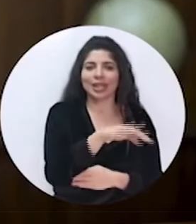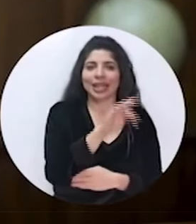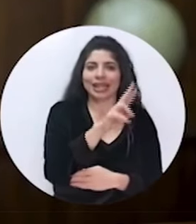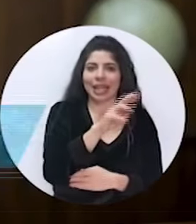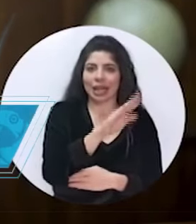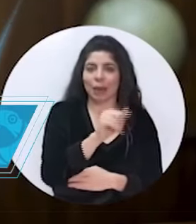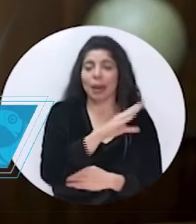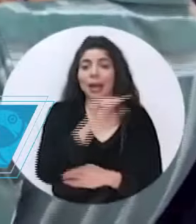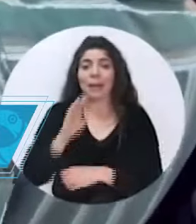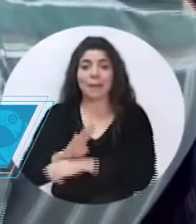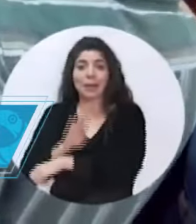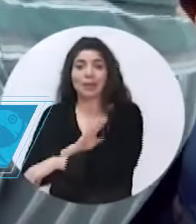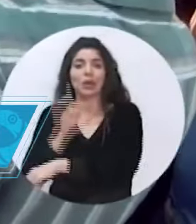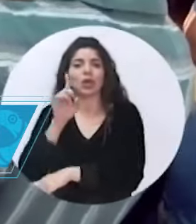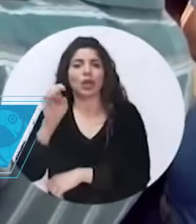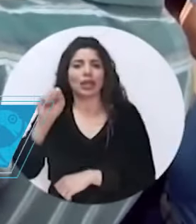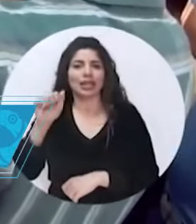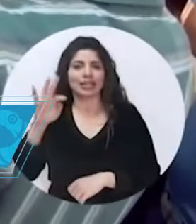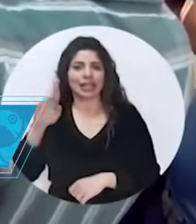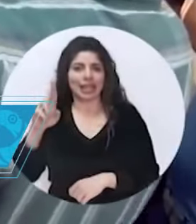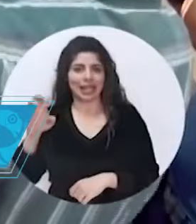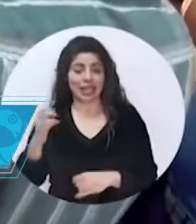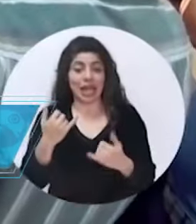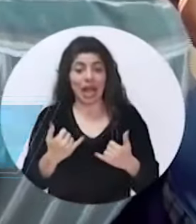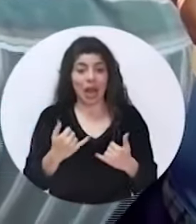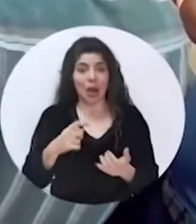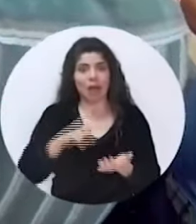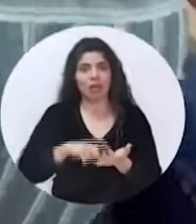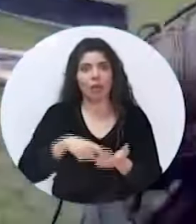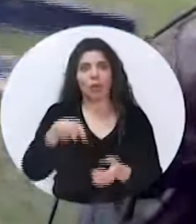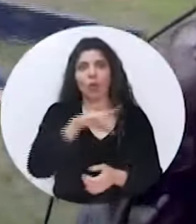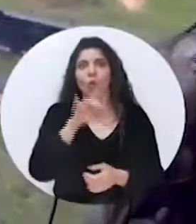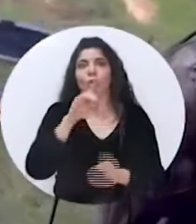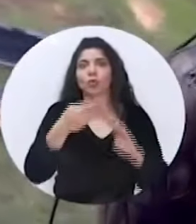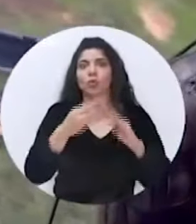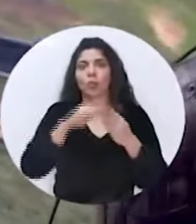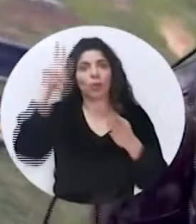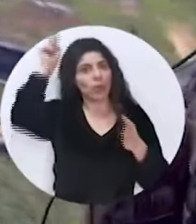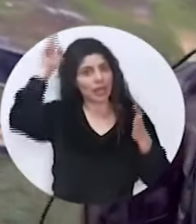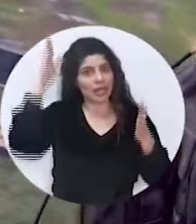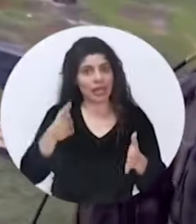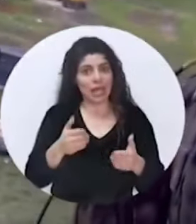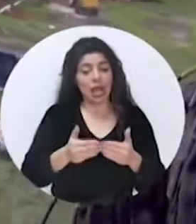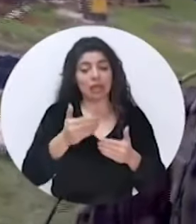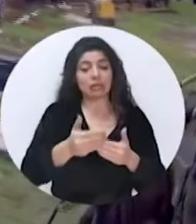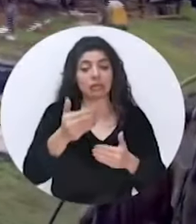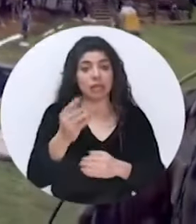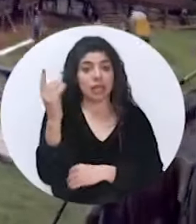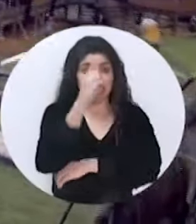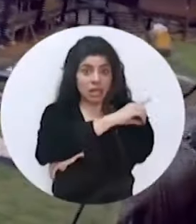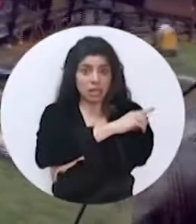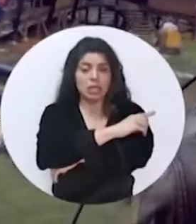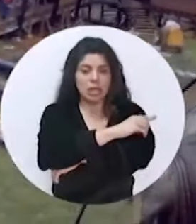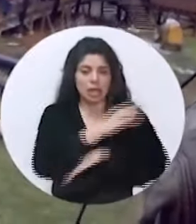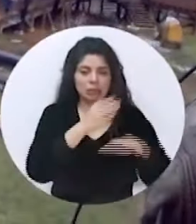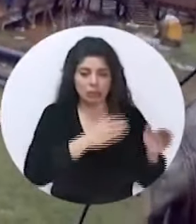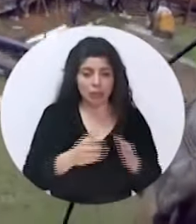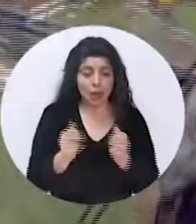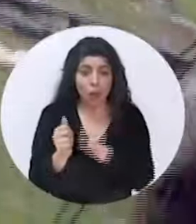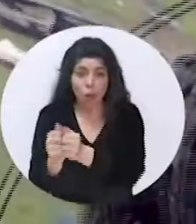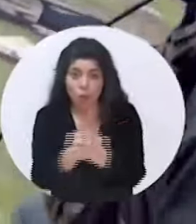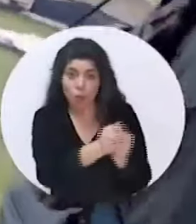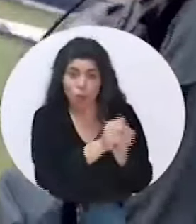y Bribri de Salitre. Para saldar pendientes que tenemos como país con los 8 pueblos indígenas, en los próximos días